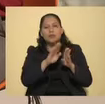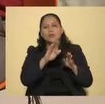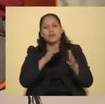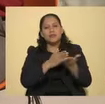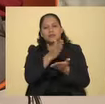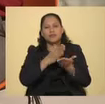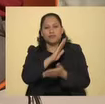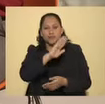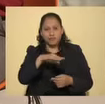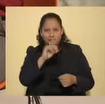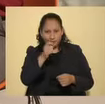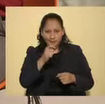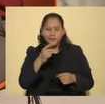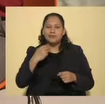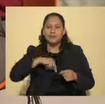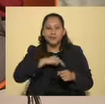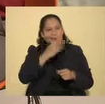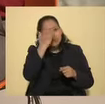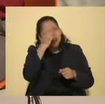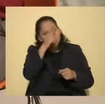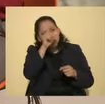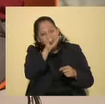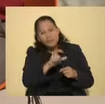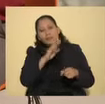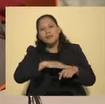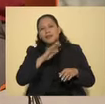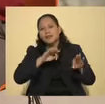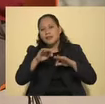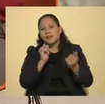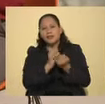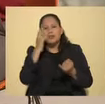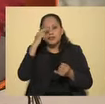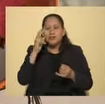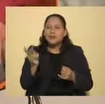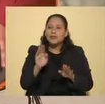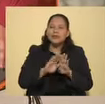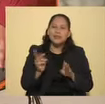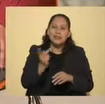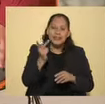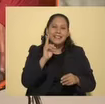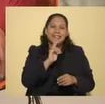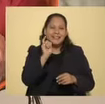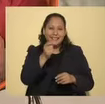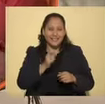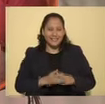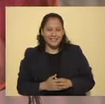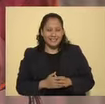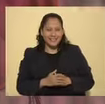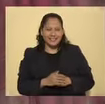bueno, ¿qué te parece si vamos a conocer más de su trabajo y de su vida? Vamos a calificar al Murray a ver qué tal lo hizo.